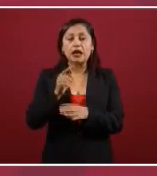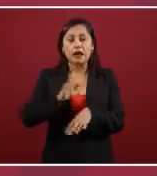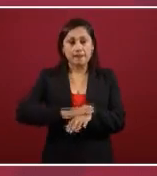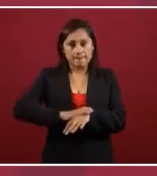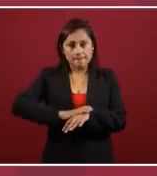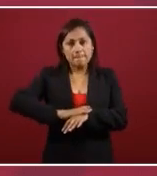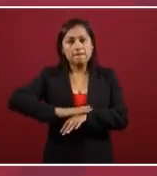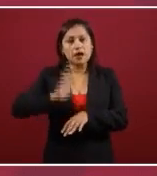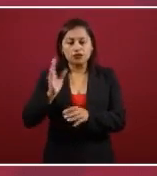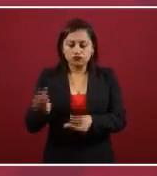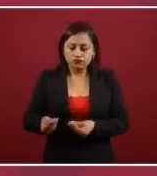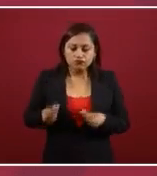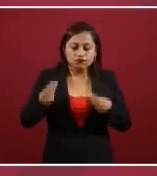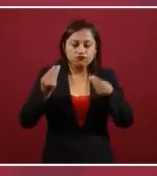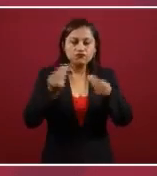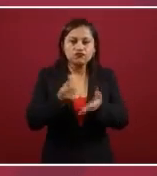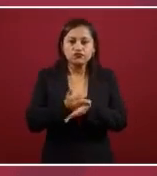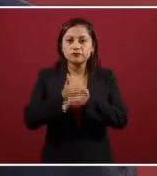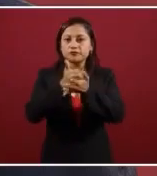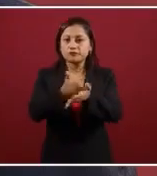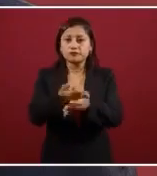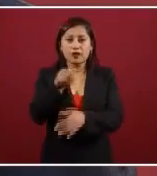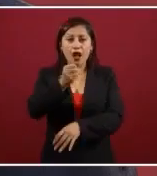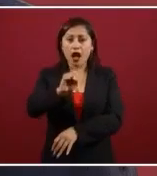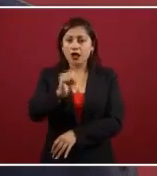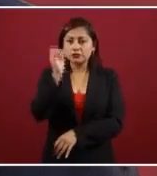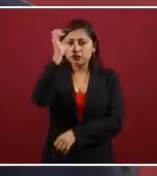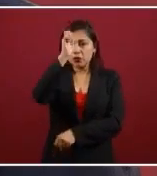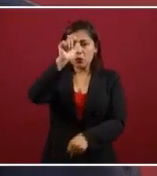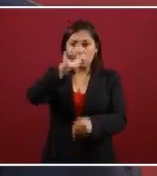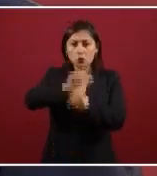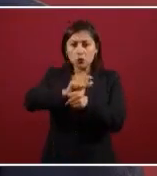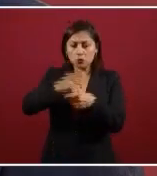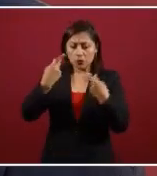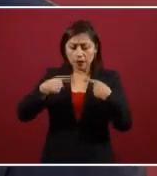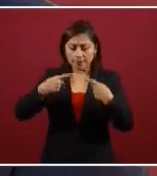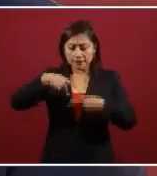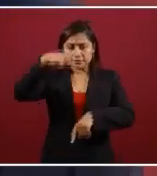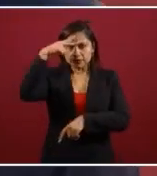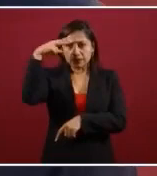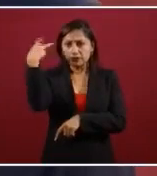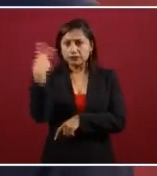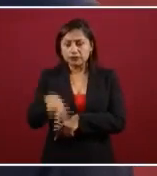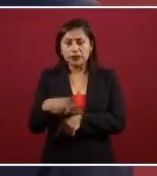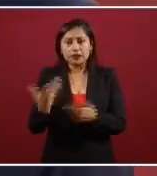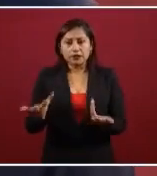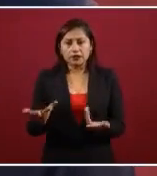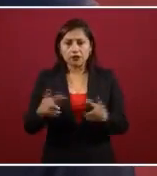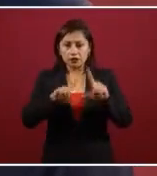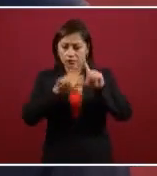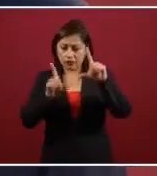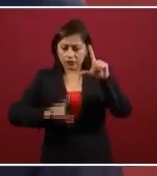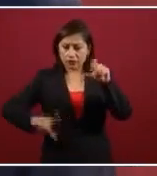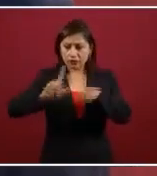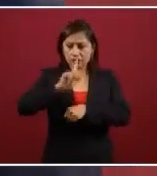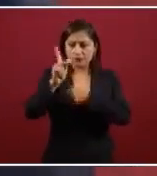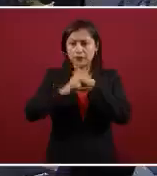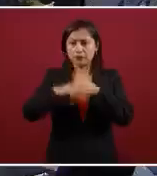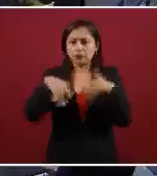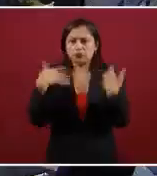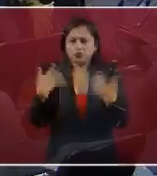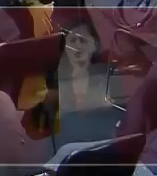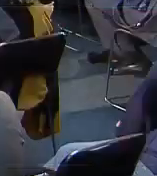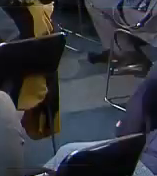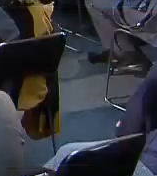Eso es parte de nuestras culturas en México. Por eso este es un país extraordinario,